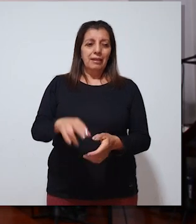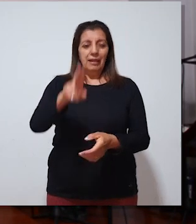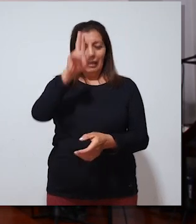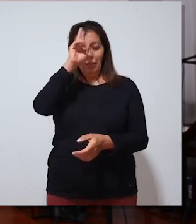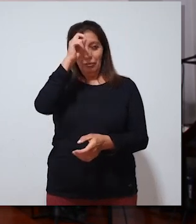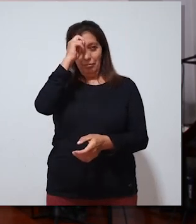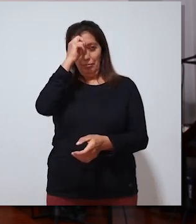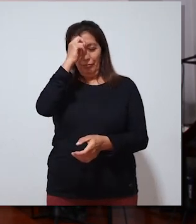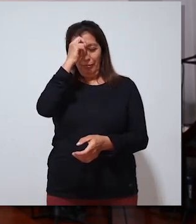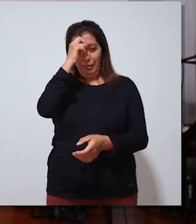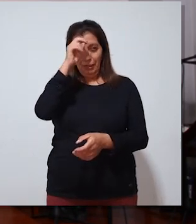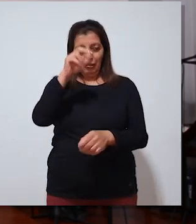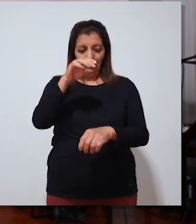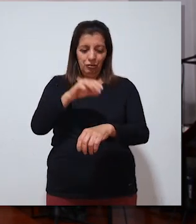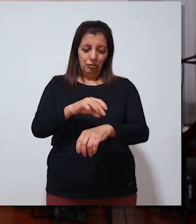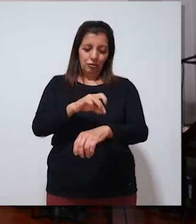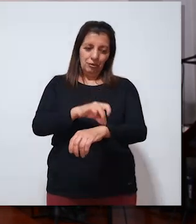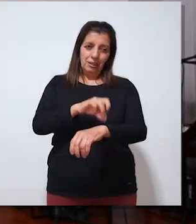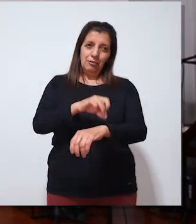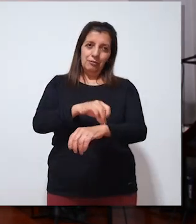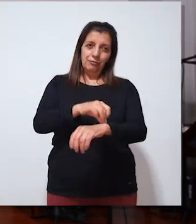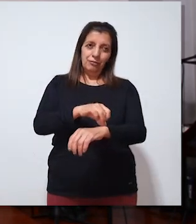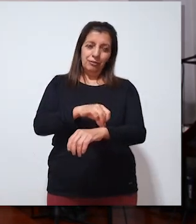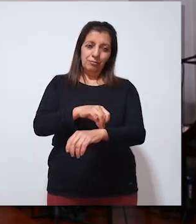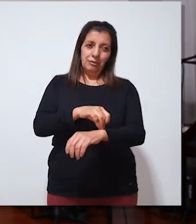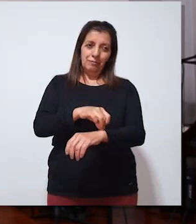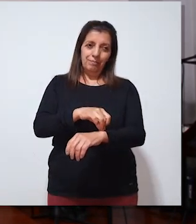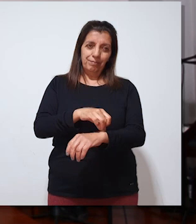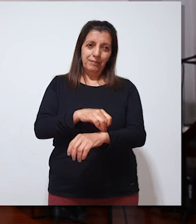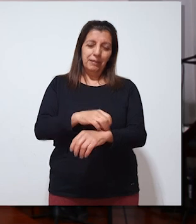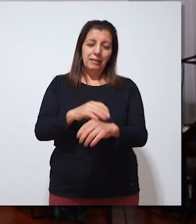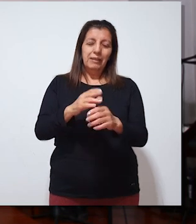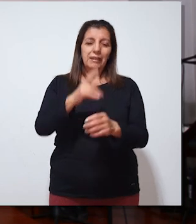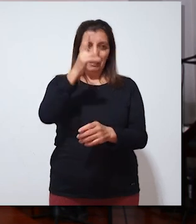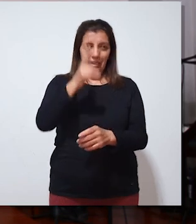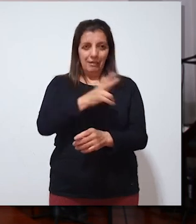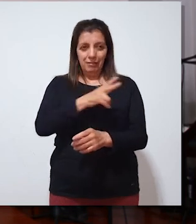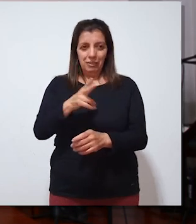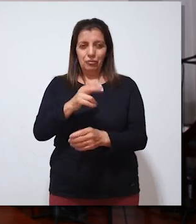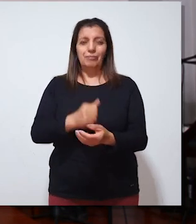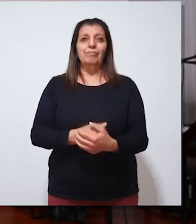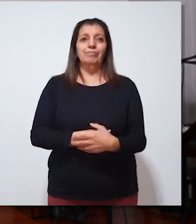sus médicos, a todo el personal de salud, vaya también esta bendición.